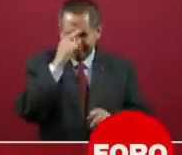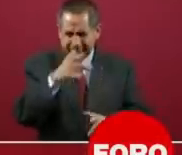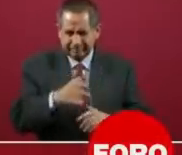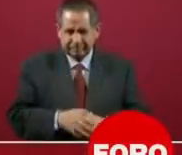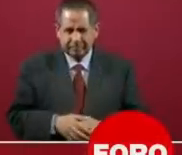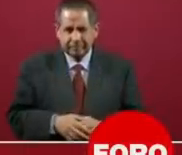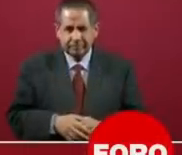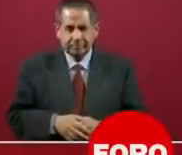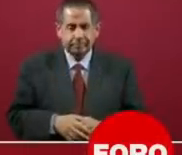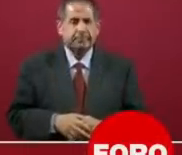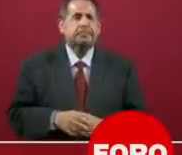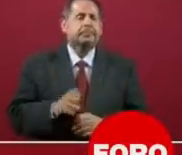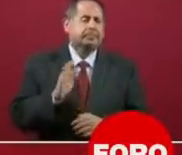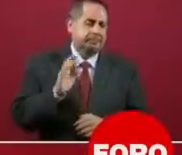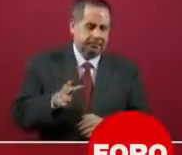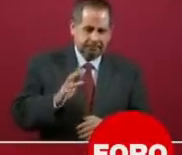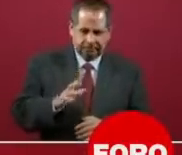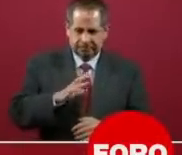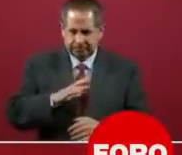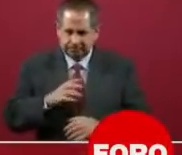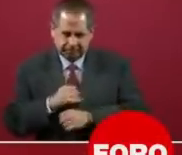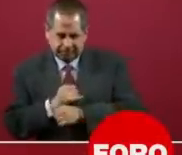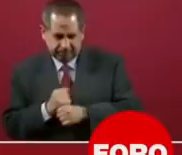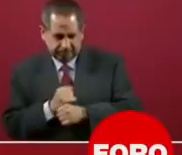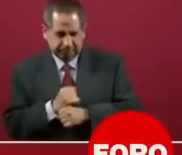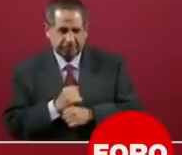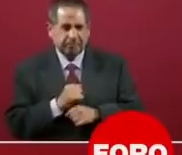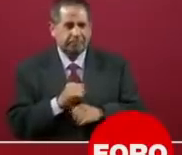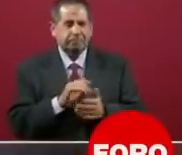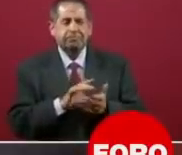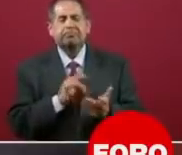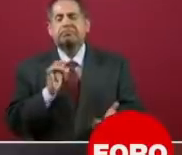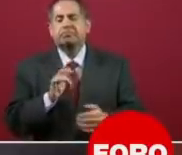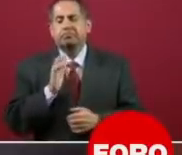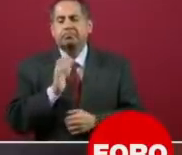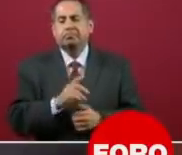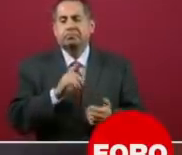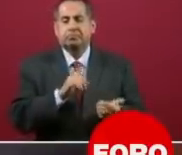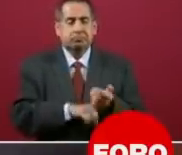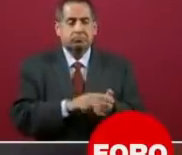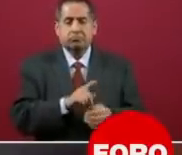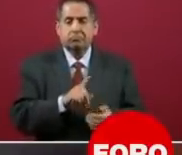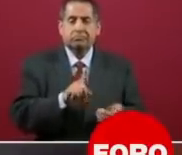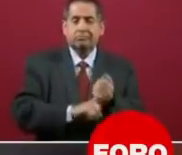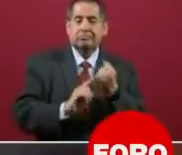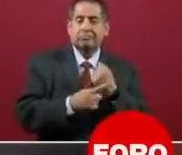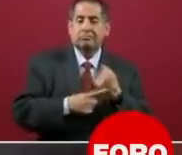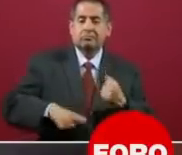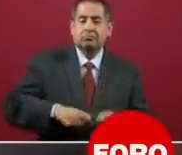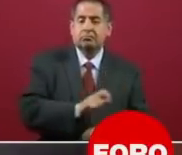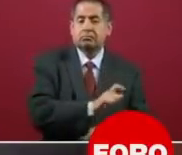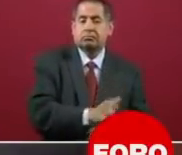Pues ya hay información de que sí estaban financiados